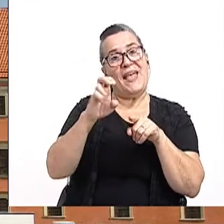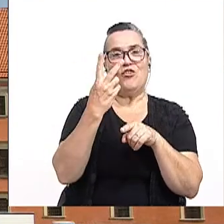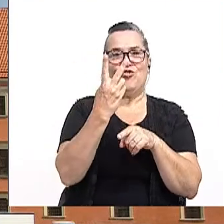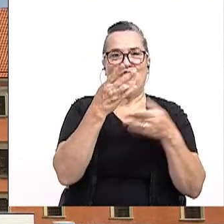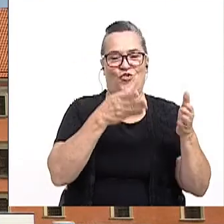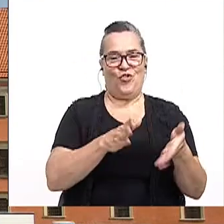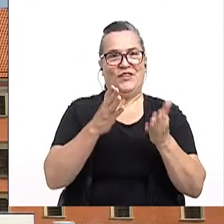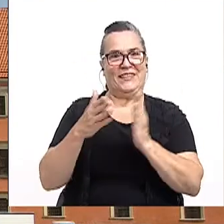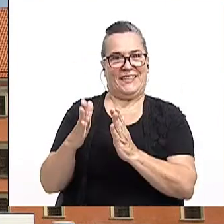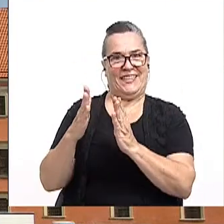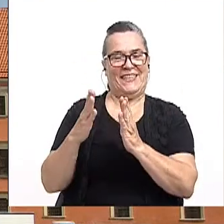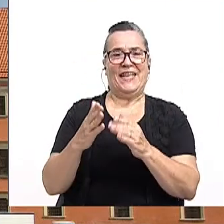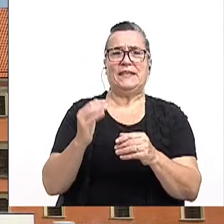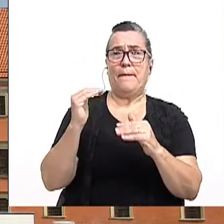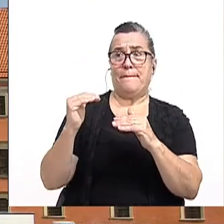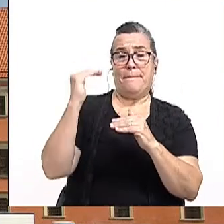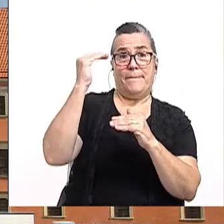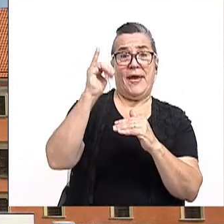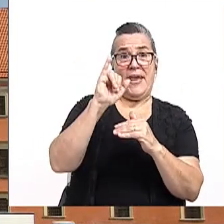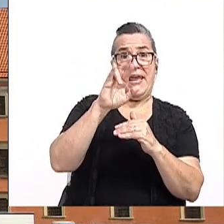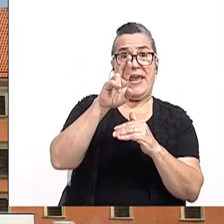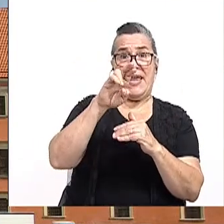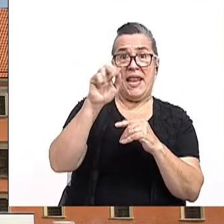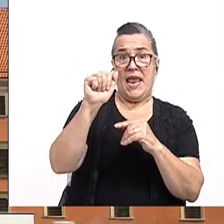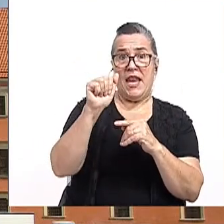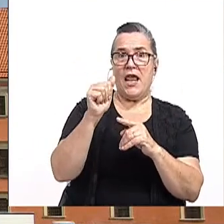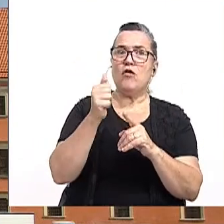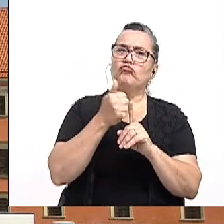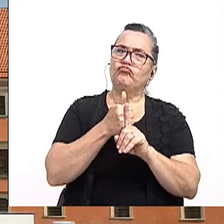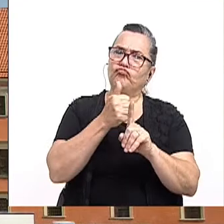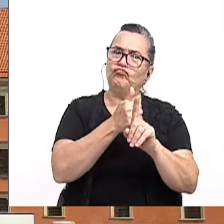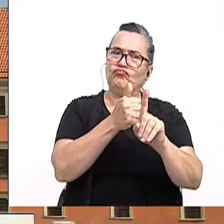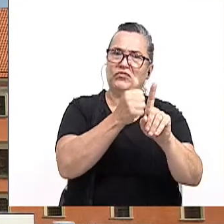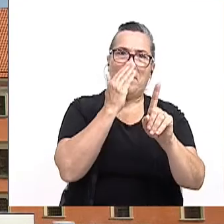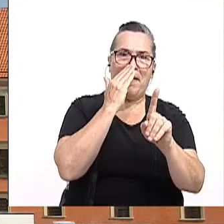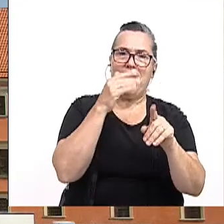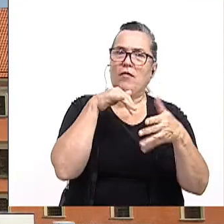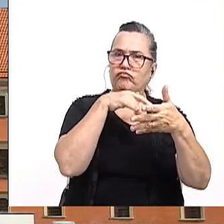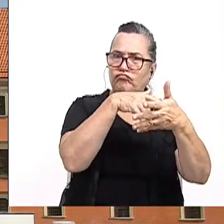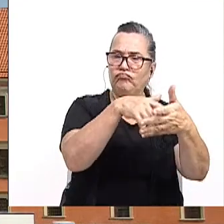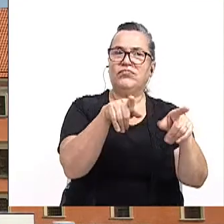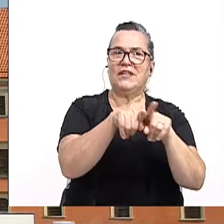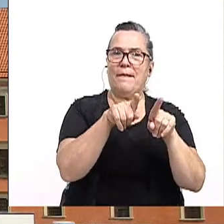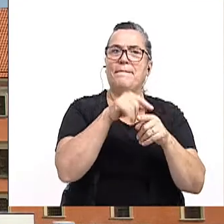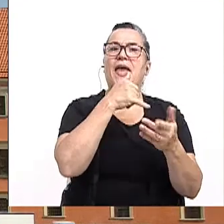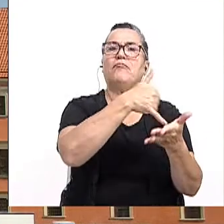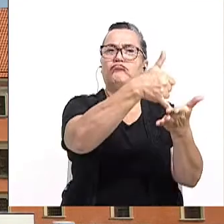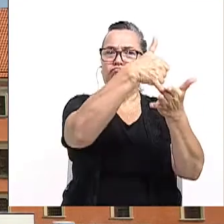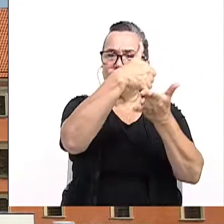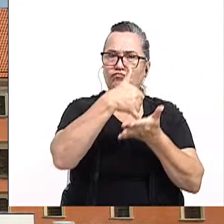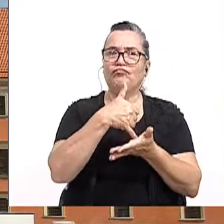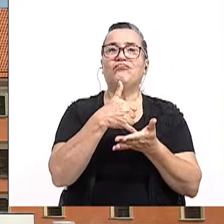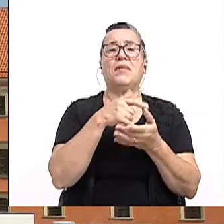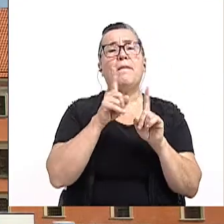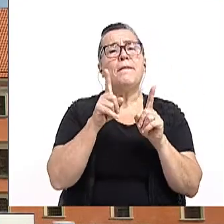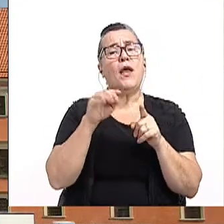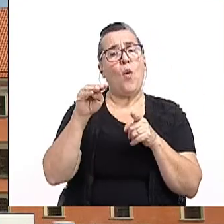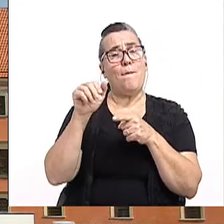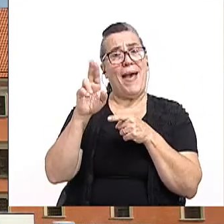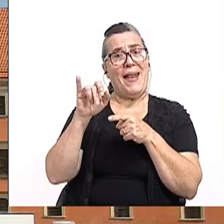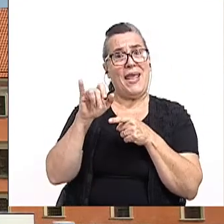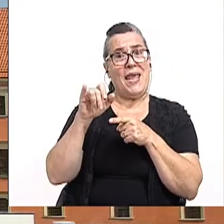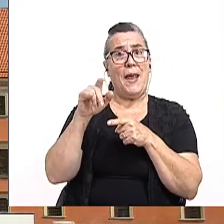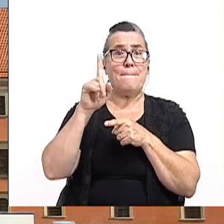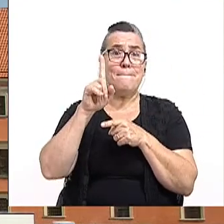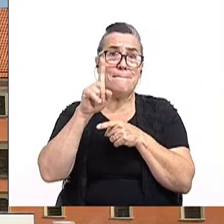hijas, y la mayor, Irene, siguió los pasos de su madre. También recibió un premio Nobel, pero Marie Curie en el